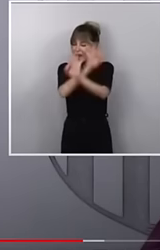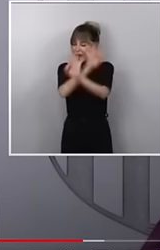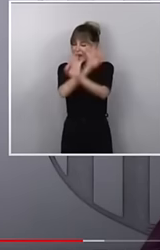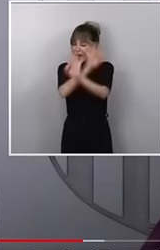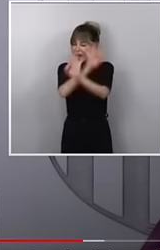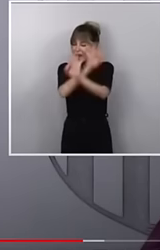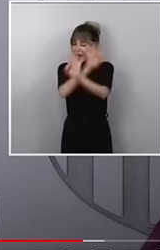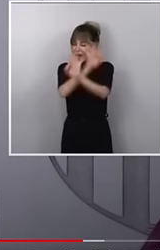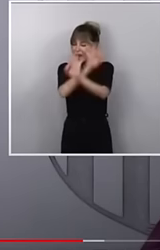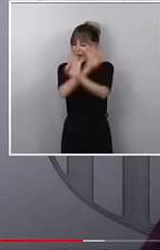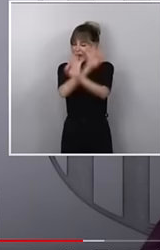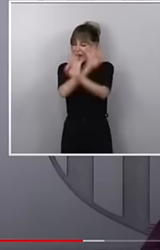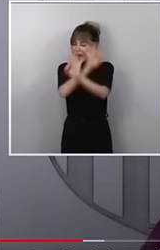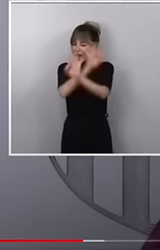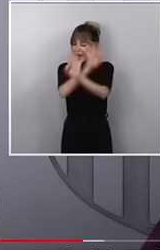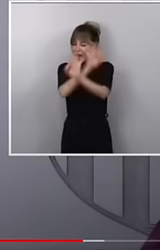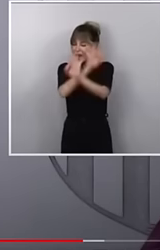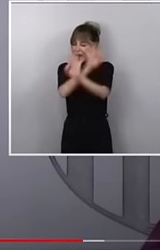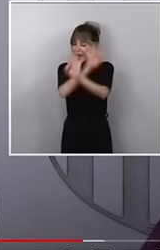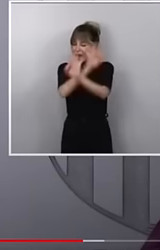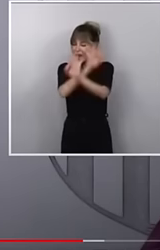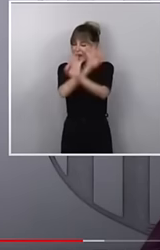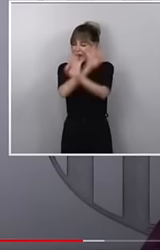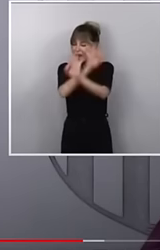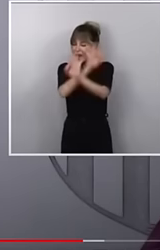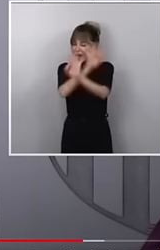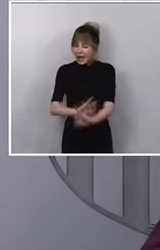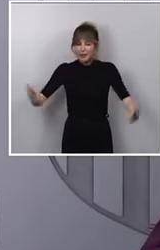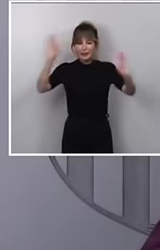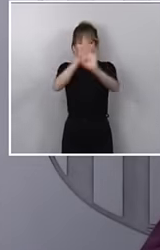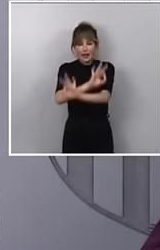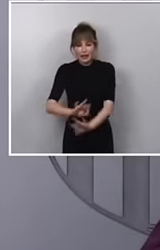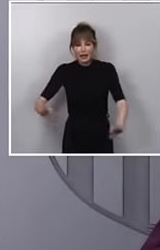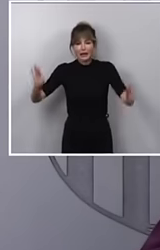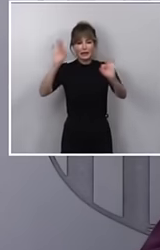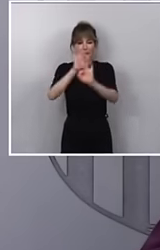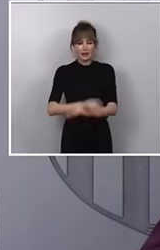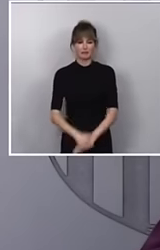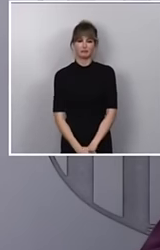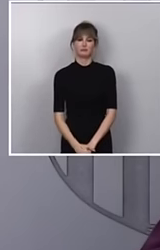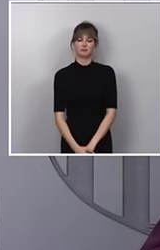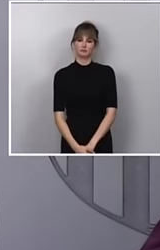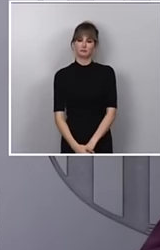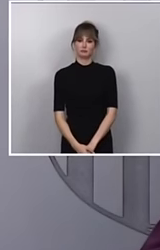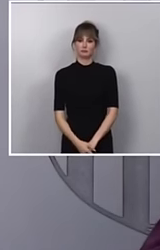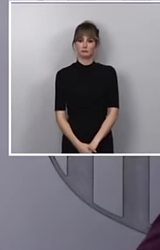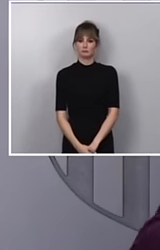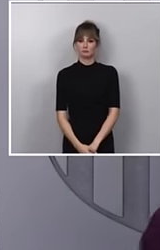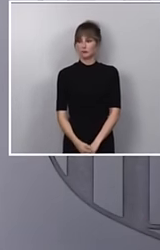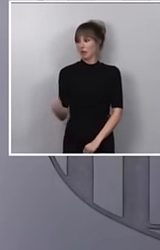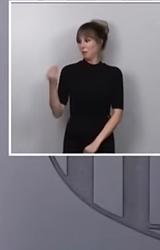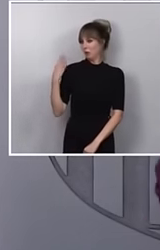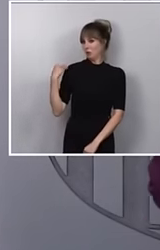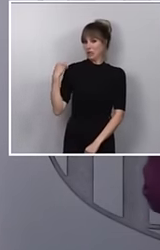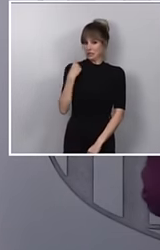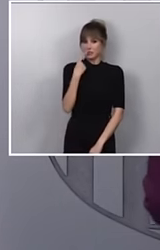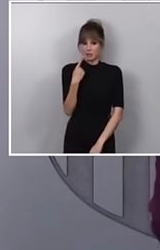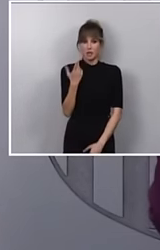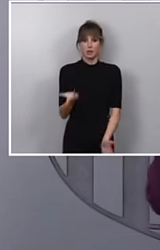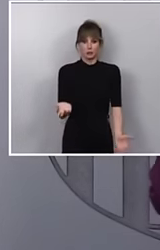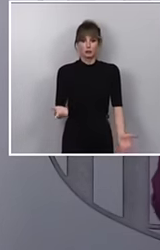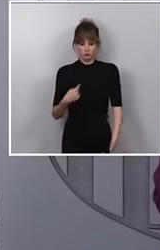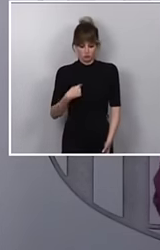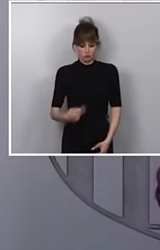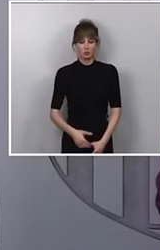que se investigará también por ese aspecto a Begoña Gómez. Y tal y como decía al principio de las primeras preguntas que ustedes nos